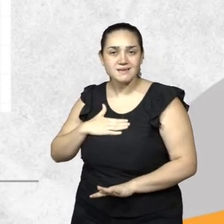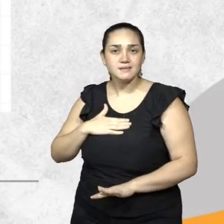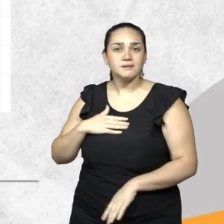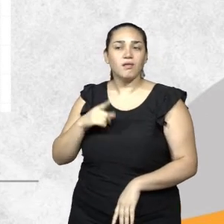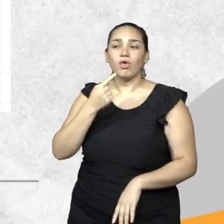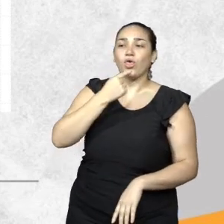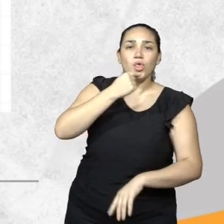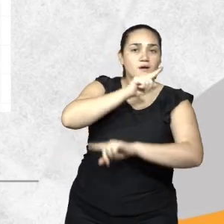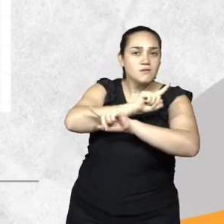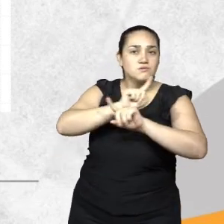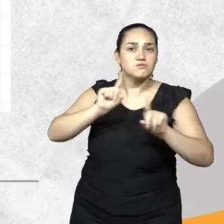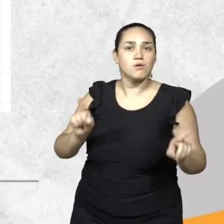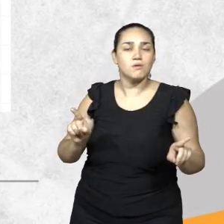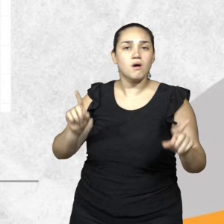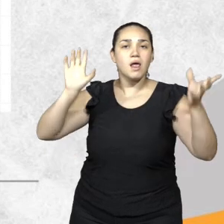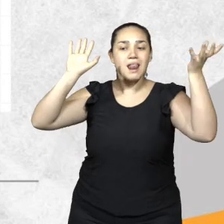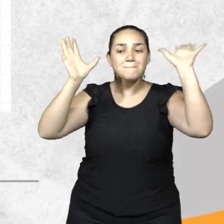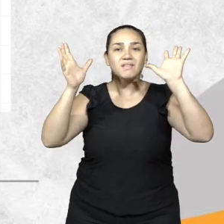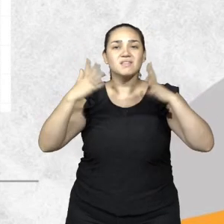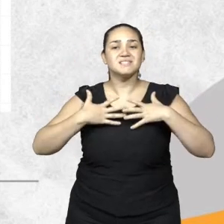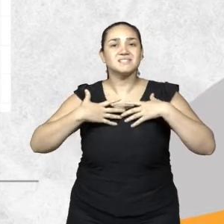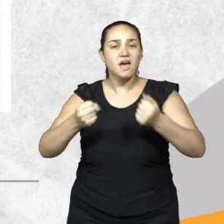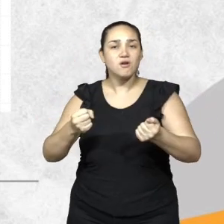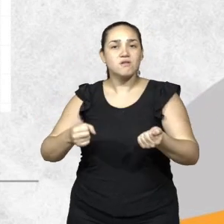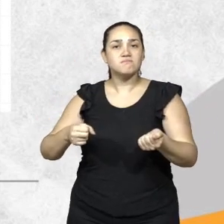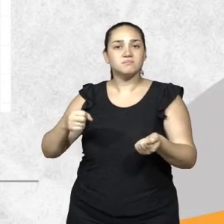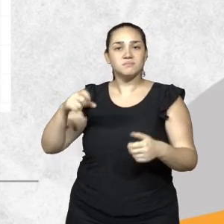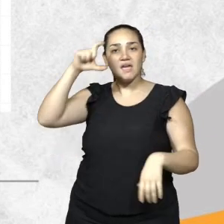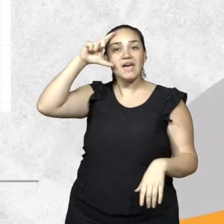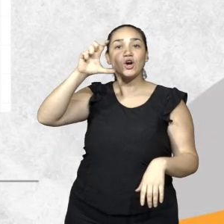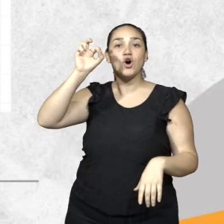derecho a disfrutar de un ambiente sano y ecológicamente equilibrado.